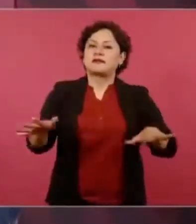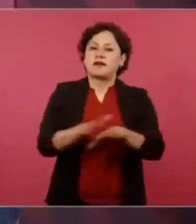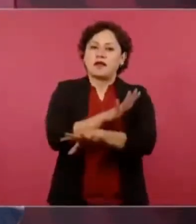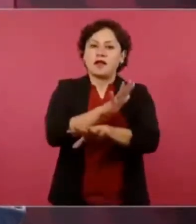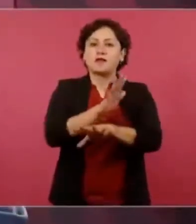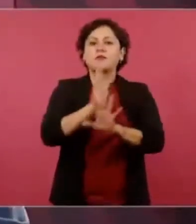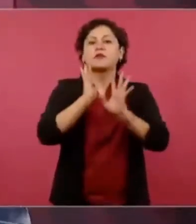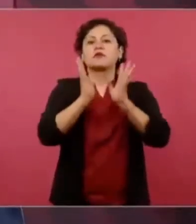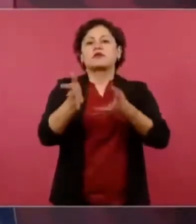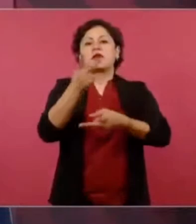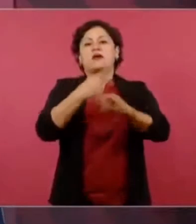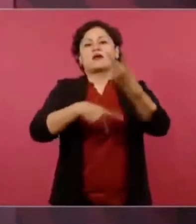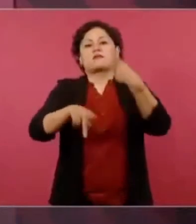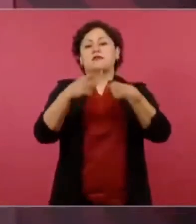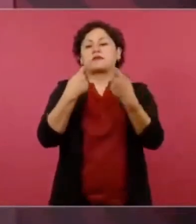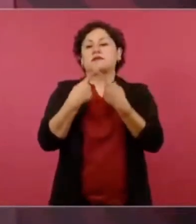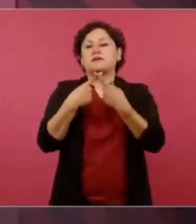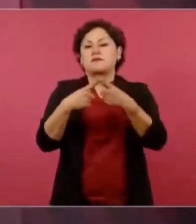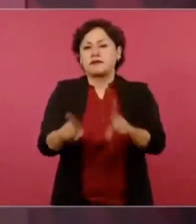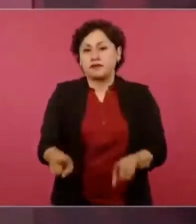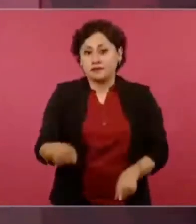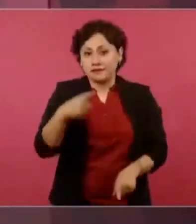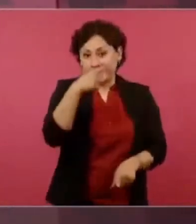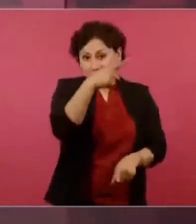Usaron la palabra cambio hasta que